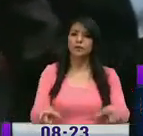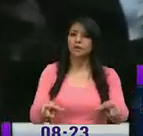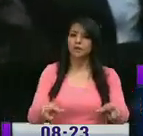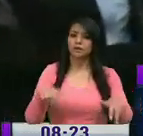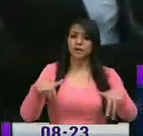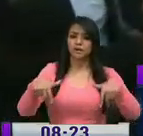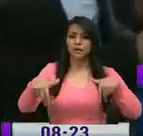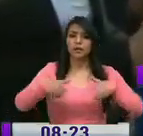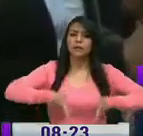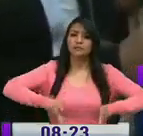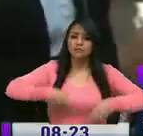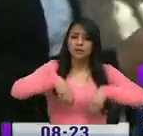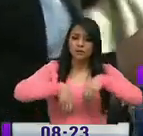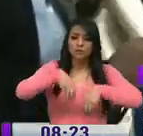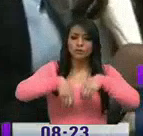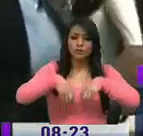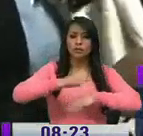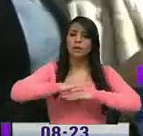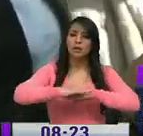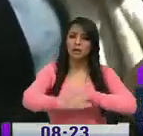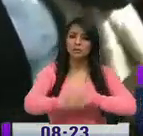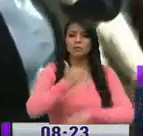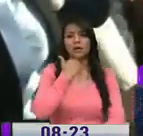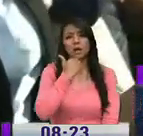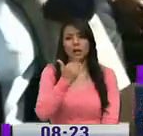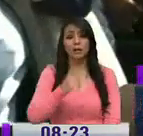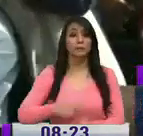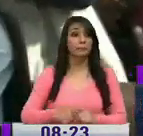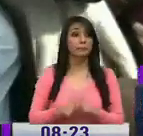den adoquinando o nos den pavimentando, pero